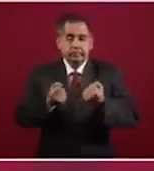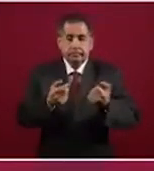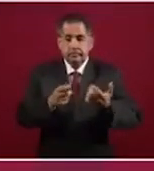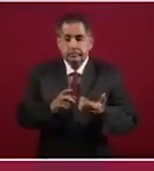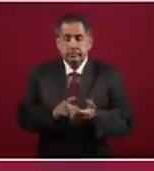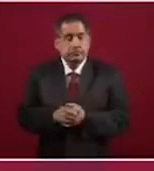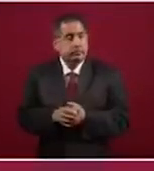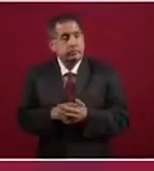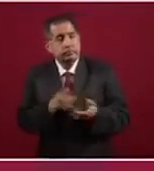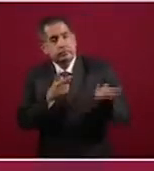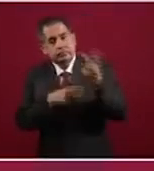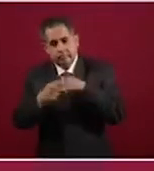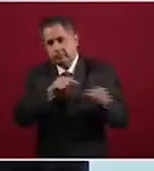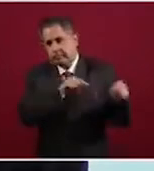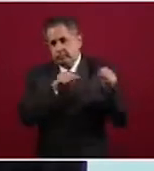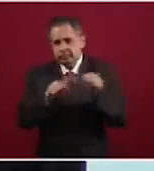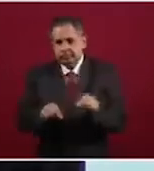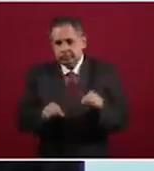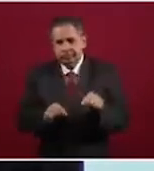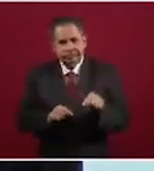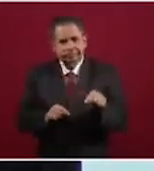vinieron con una